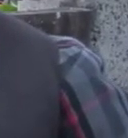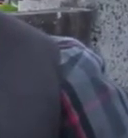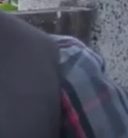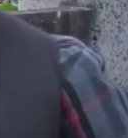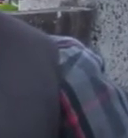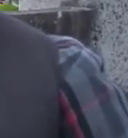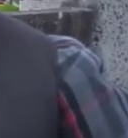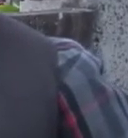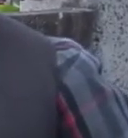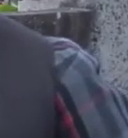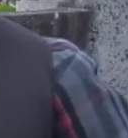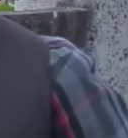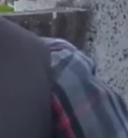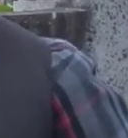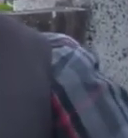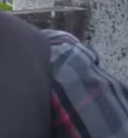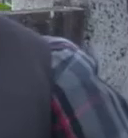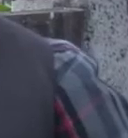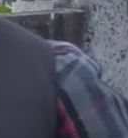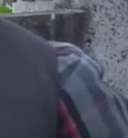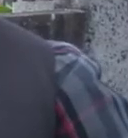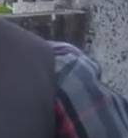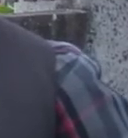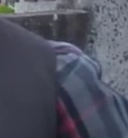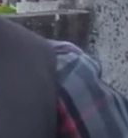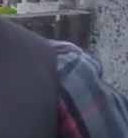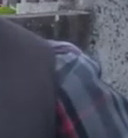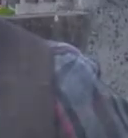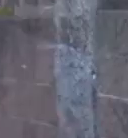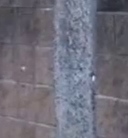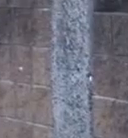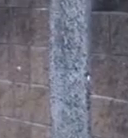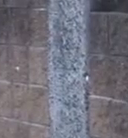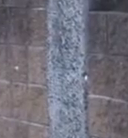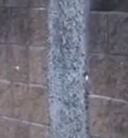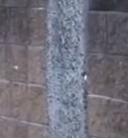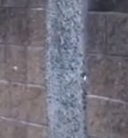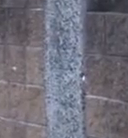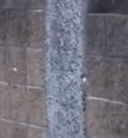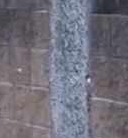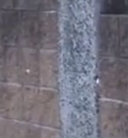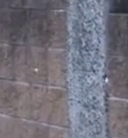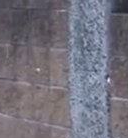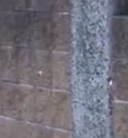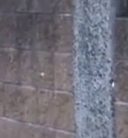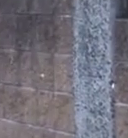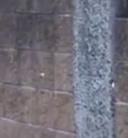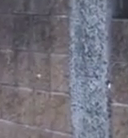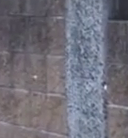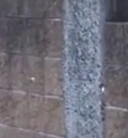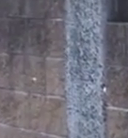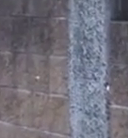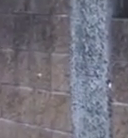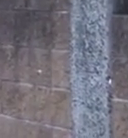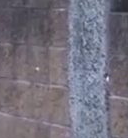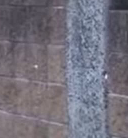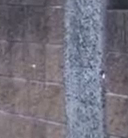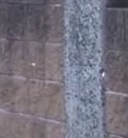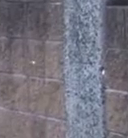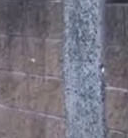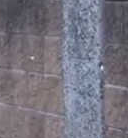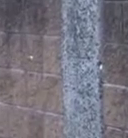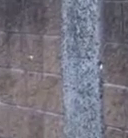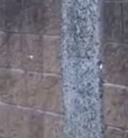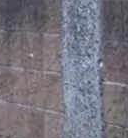conformes con la decisión que han tomado para mí esa sería la pregunta primeramente qué medidas tienen a implementar de